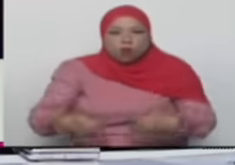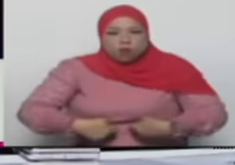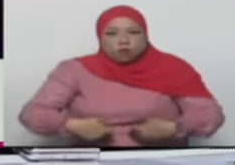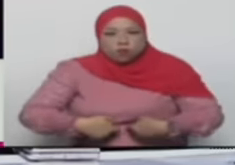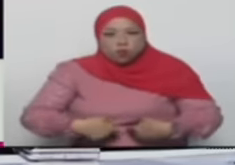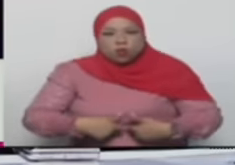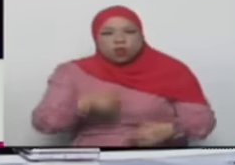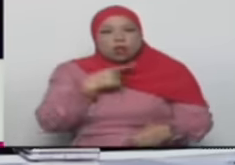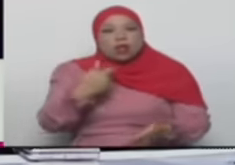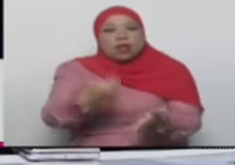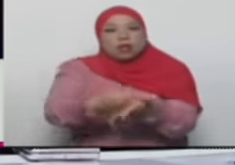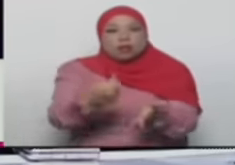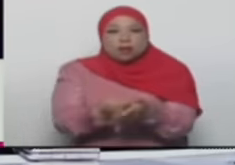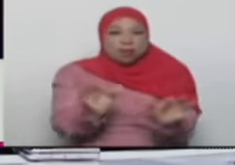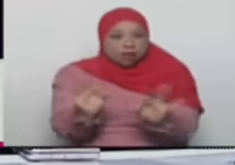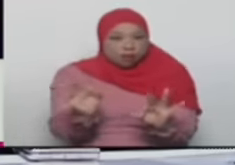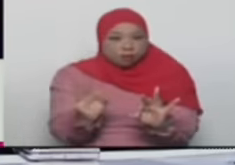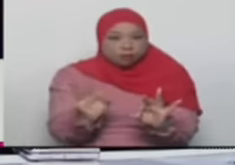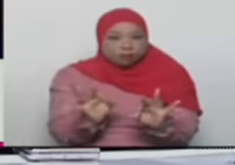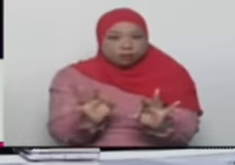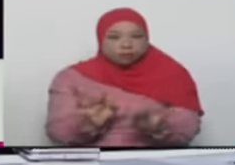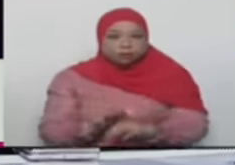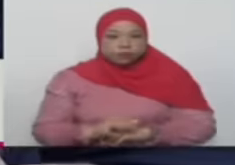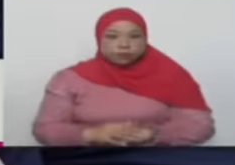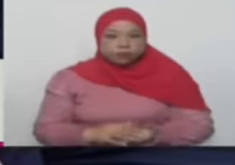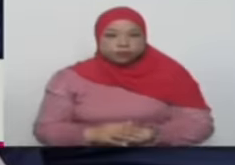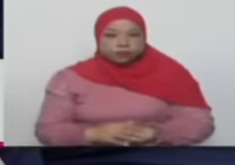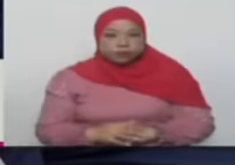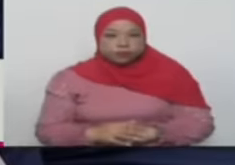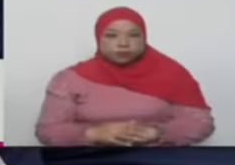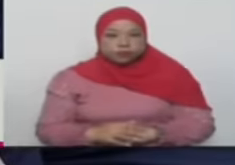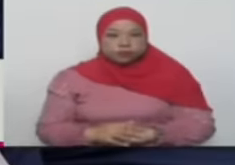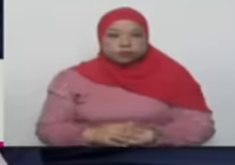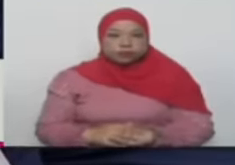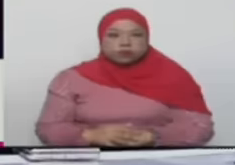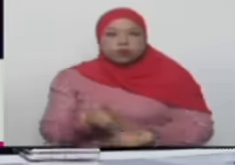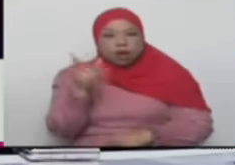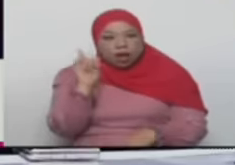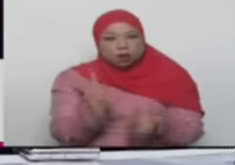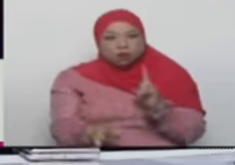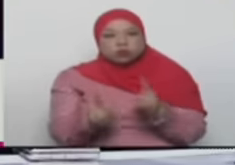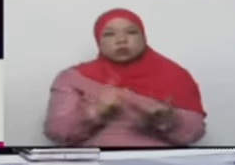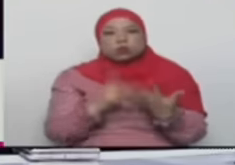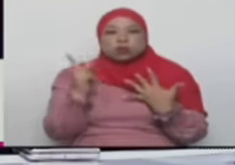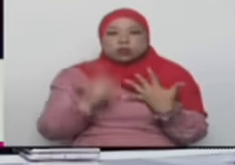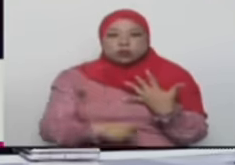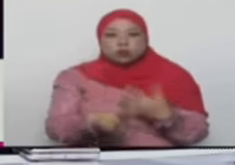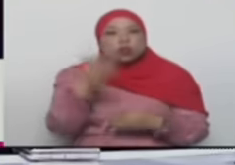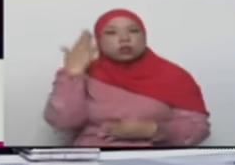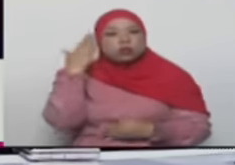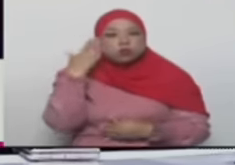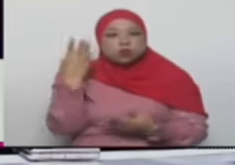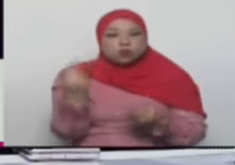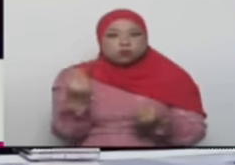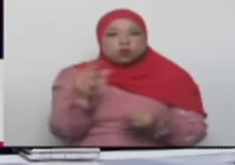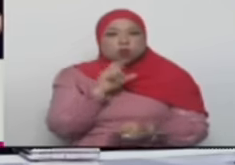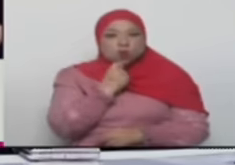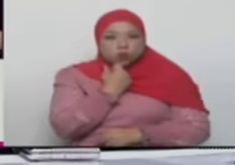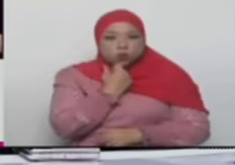a quien les paga. Se hizo una profesión. Algún día, Mario, algún día se sabrá muchos